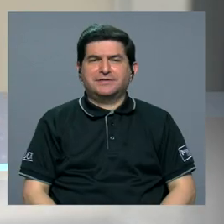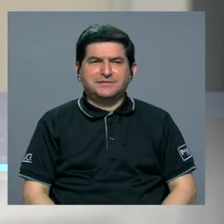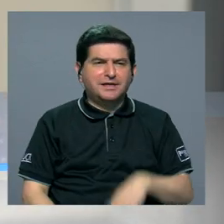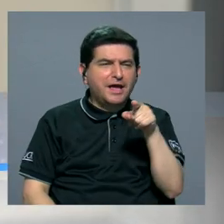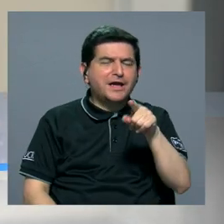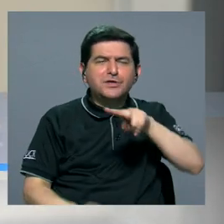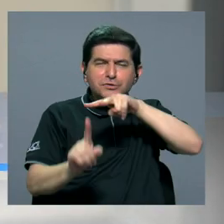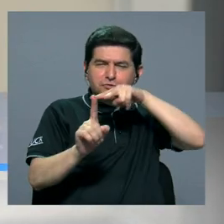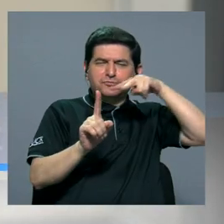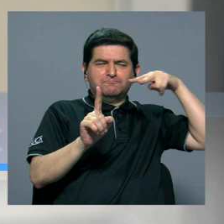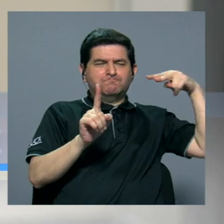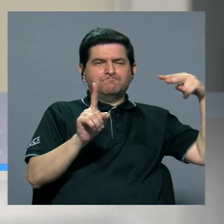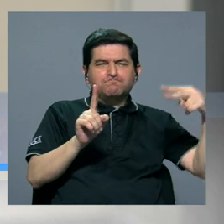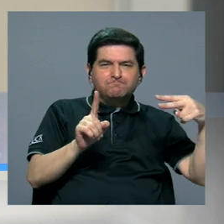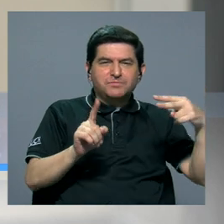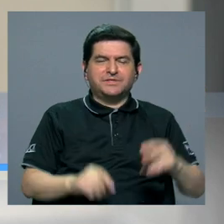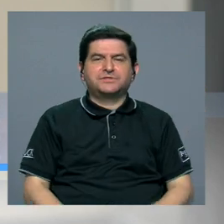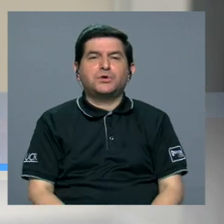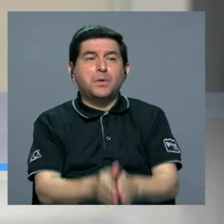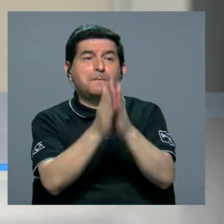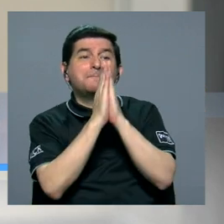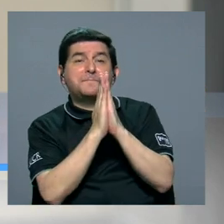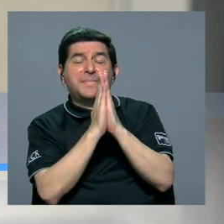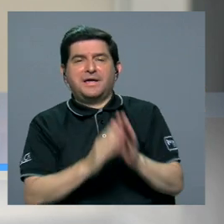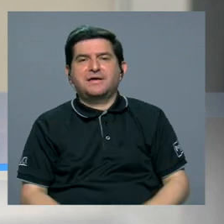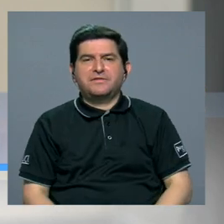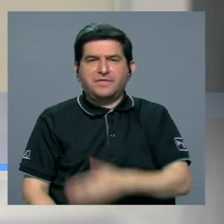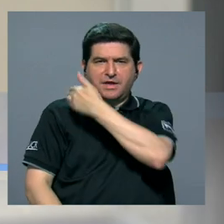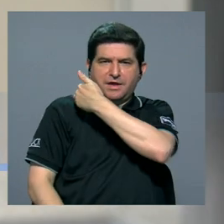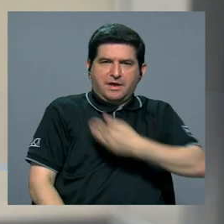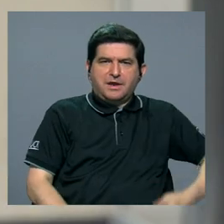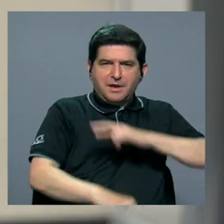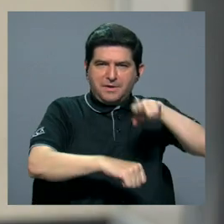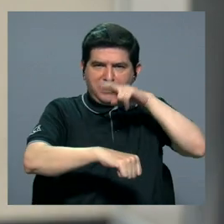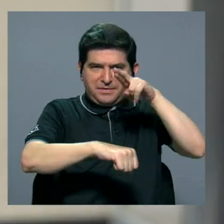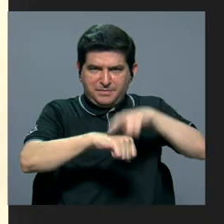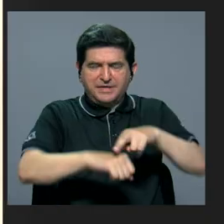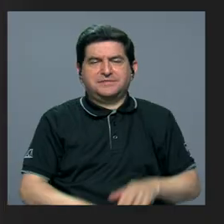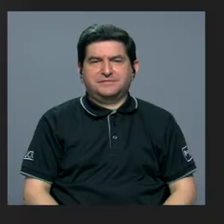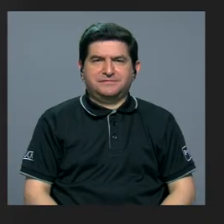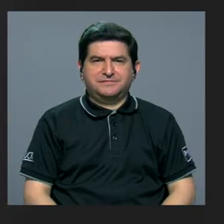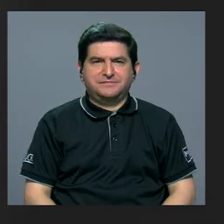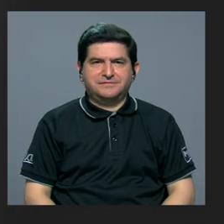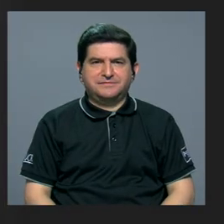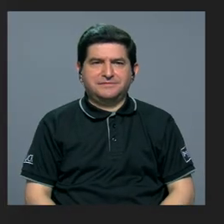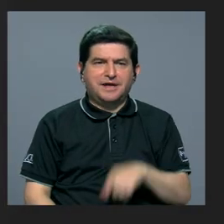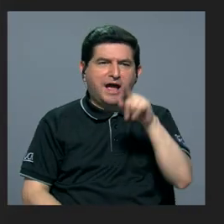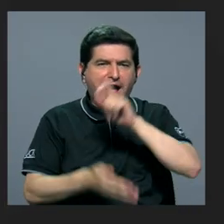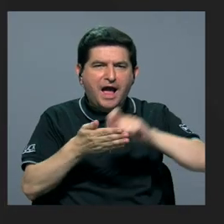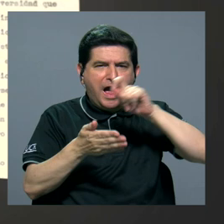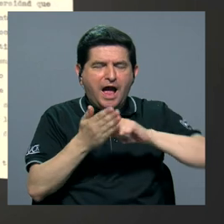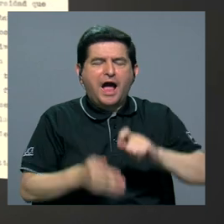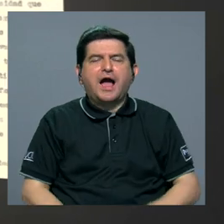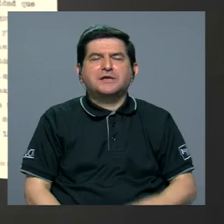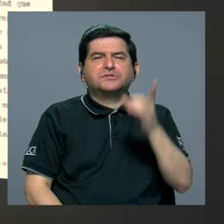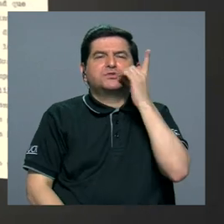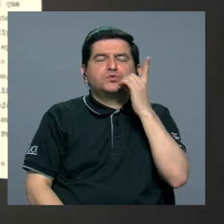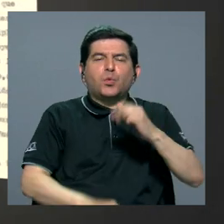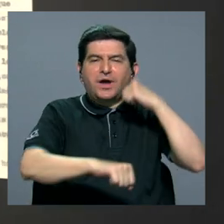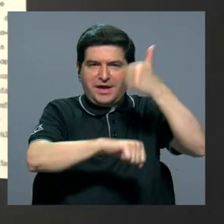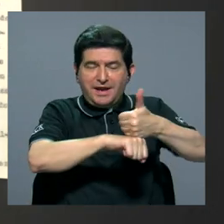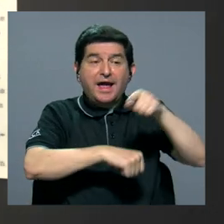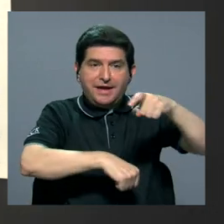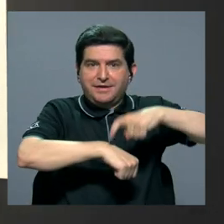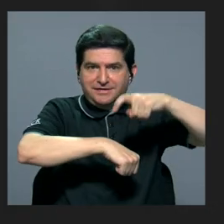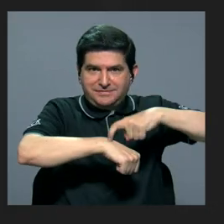tuvieron la visión de pedirle a la presidencia de la República que hiciera la escuela de odontología en aquel